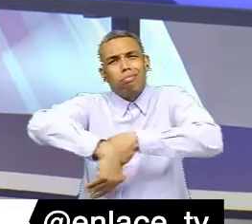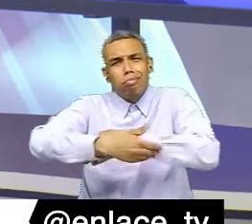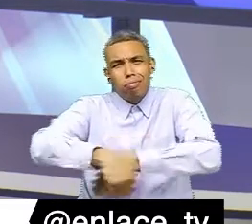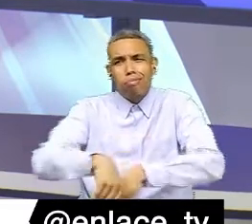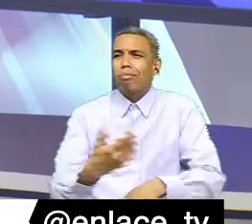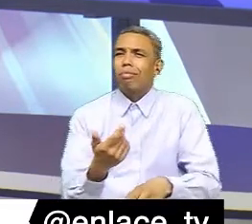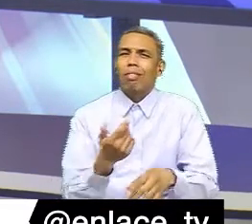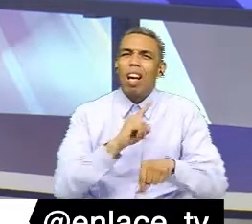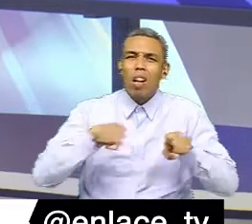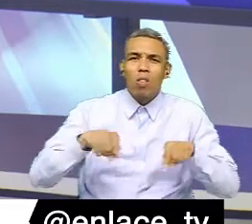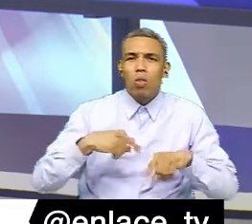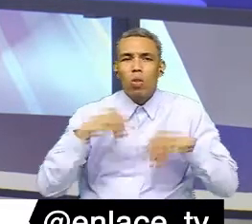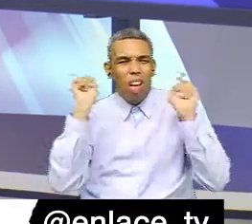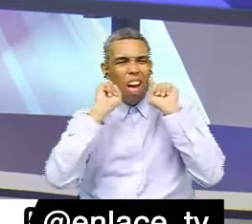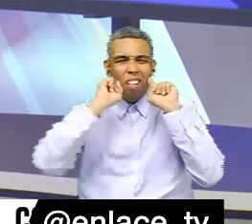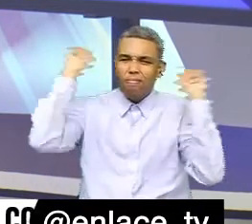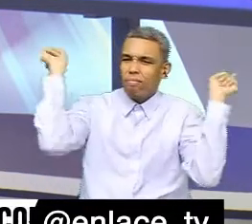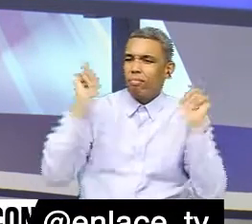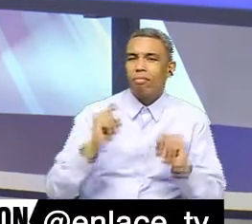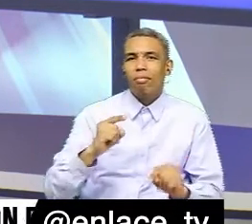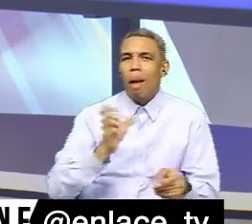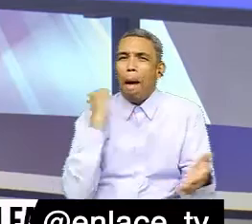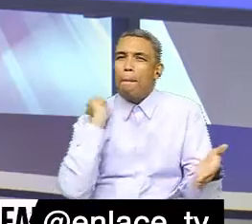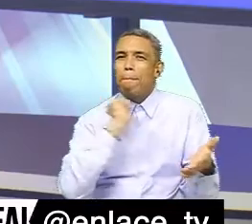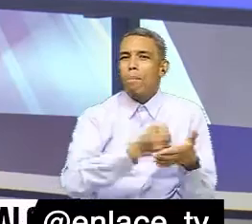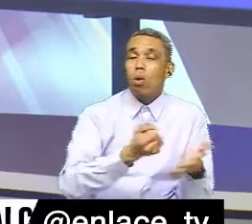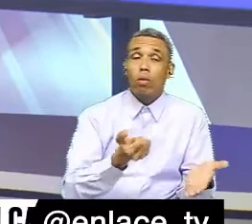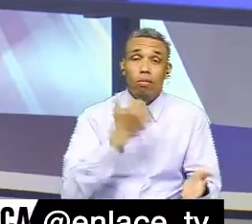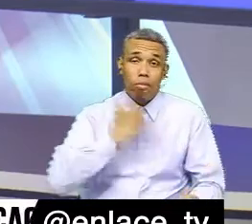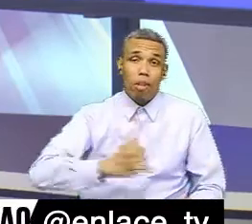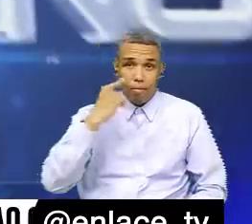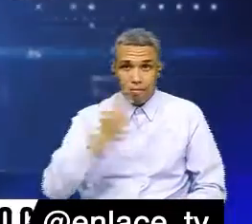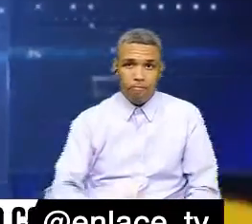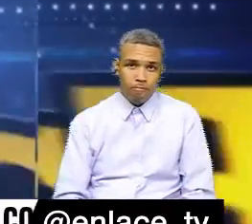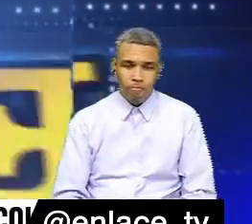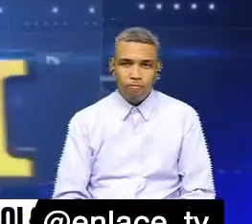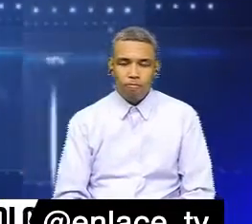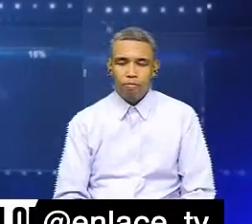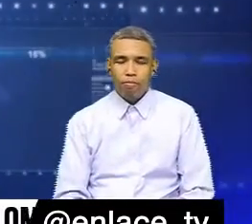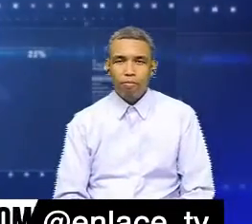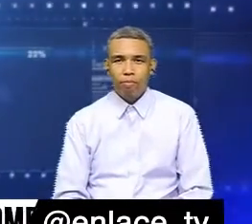situaciones han sido captadas por nuestros reporteros ciudadanos e